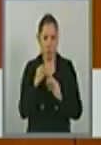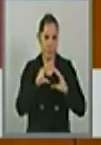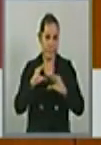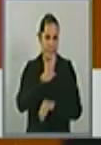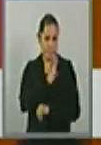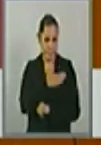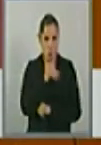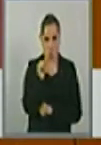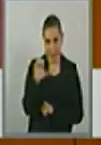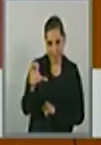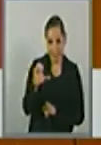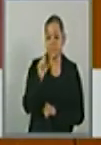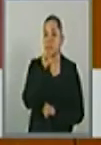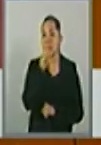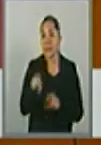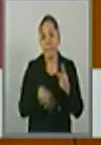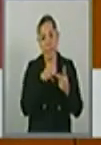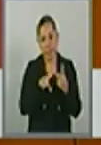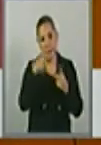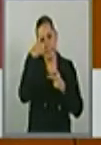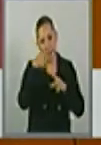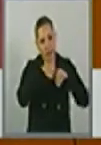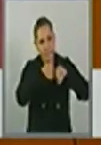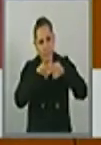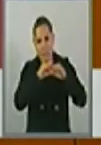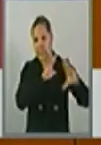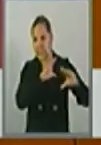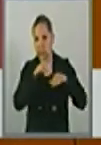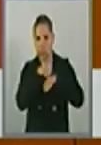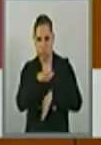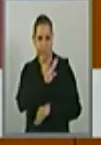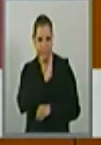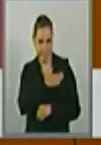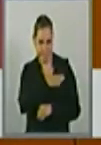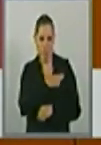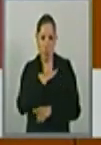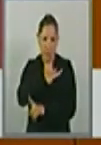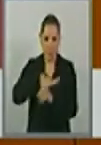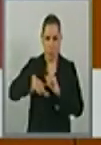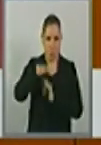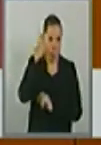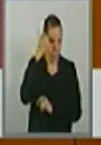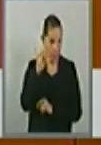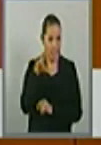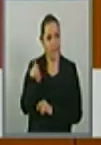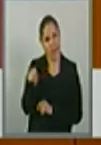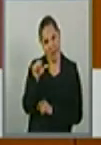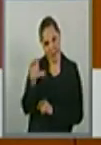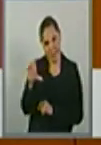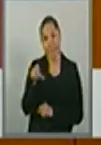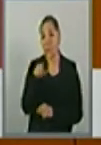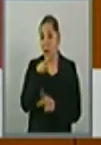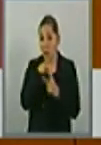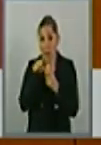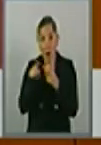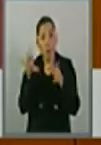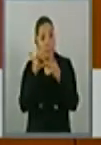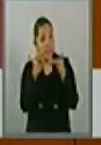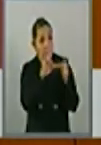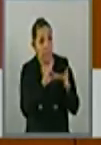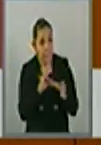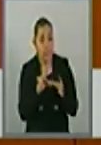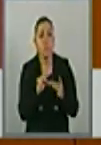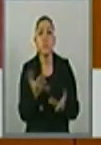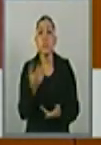de institutos para la enseñanza del español en cuernavaca ac quienes puntualmente manifestaron que las escuelas de español en